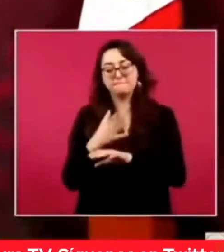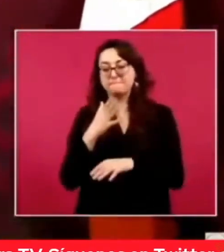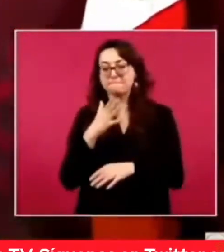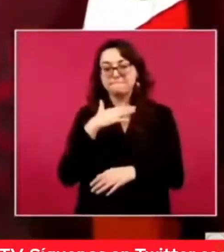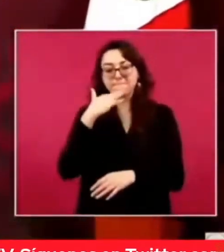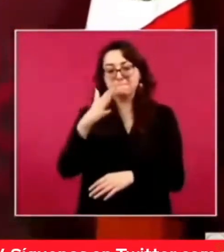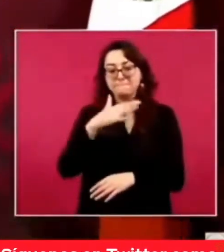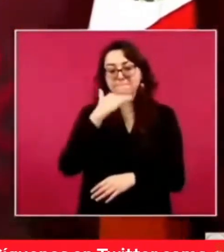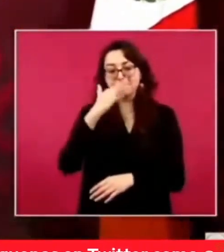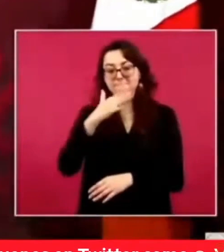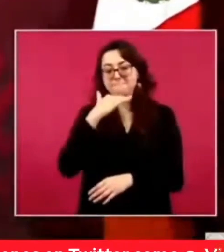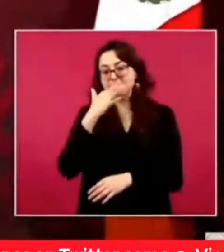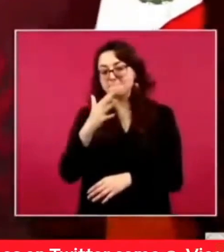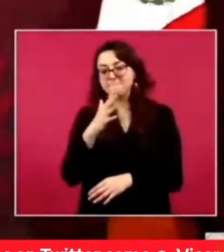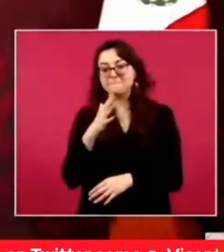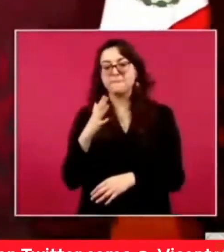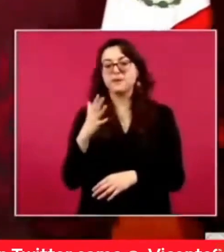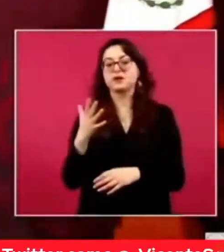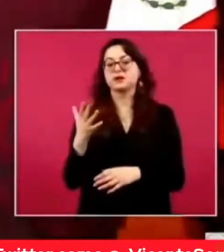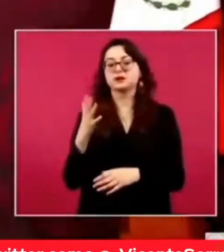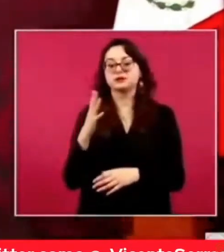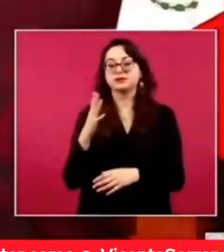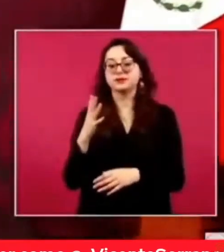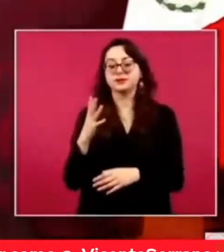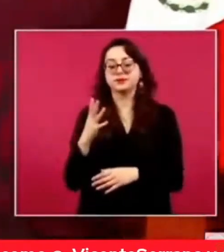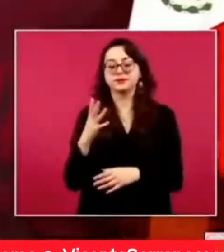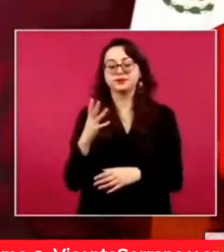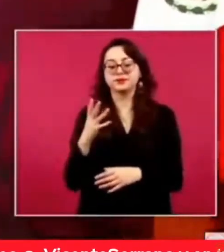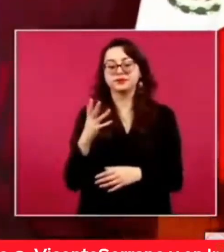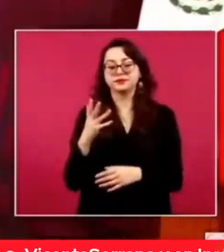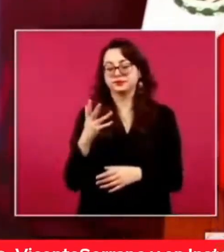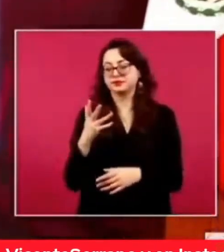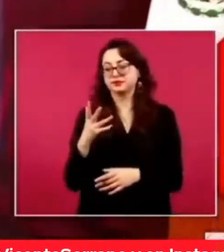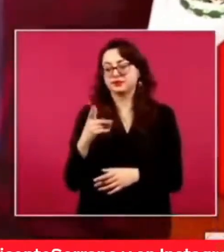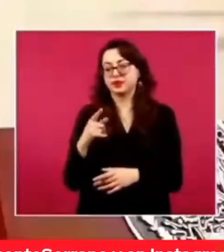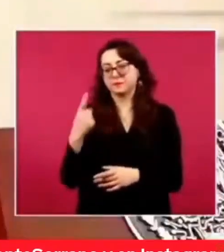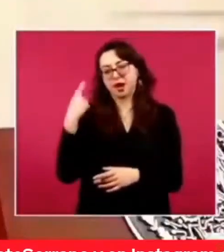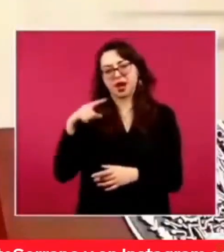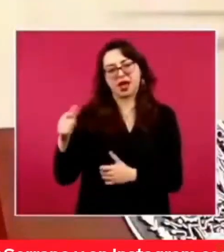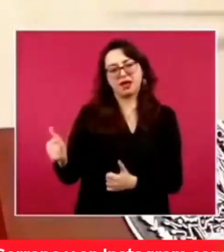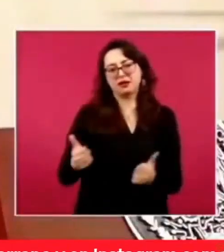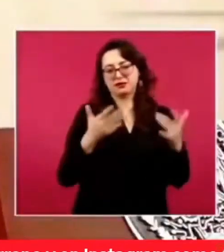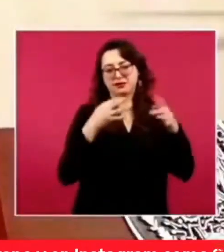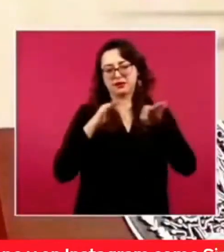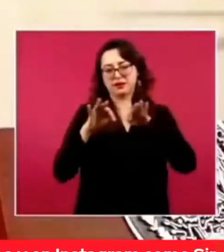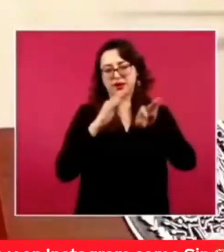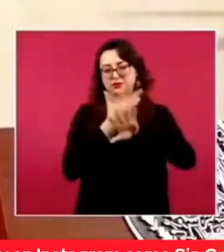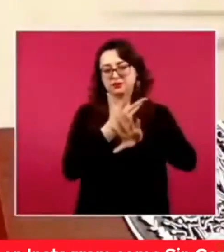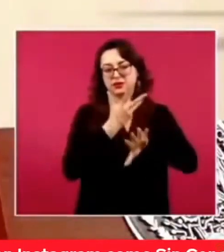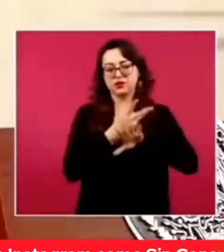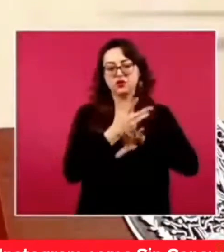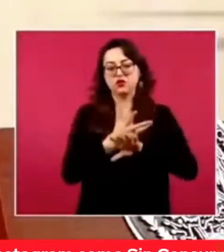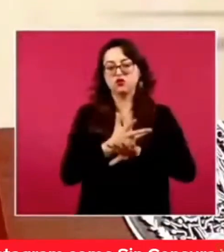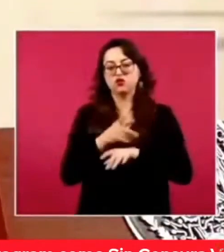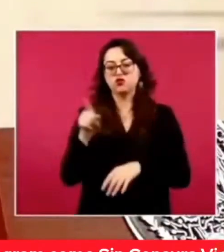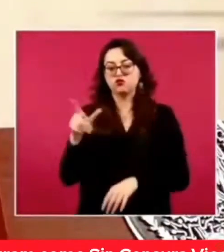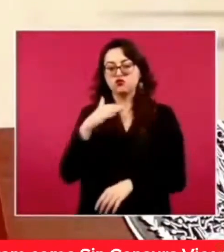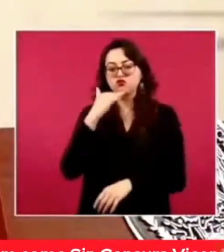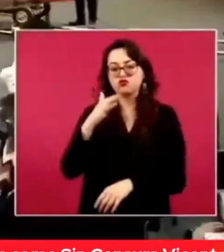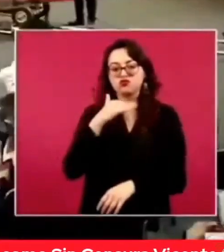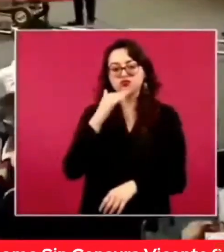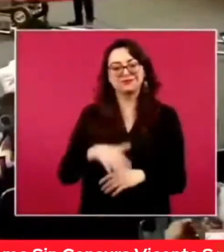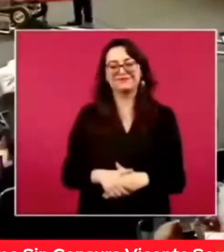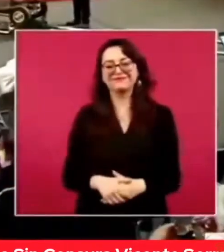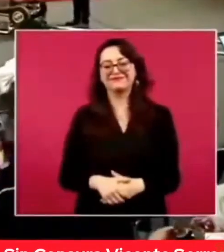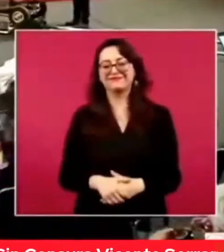de trabajo de los llamados braceros. Y la verdad que le fabricaron el